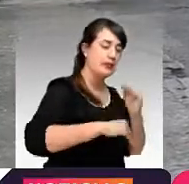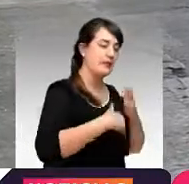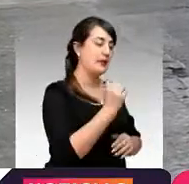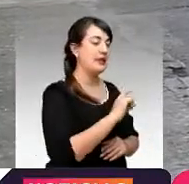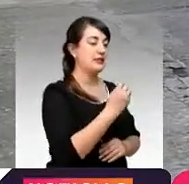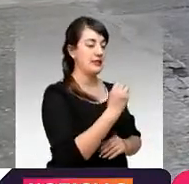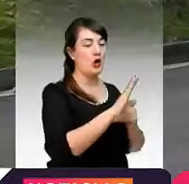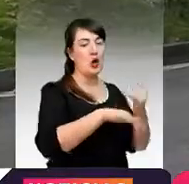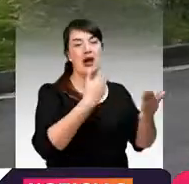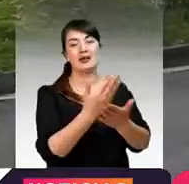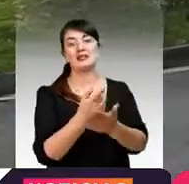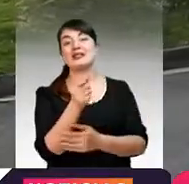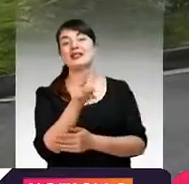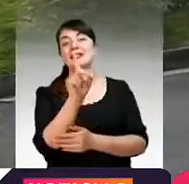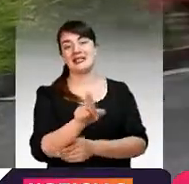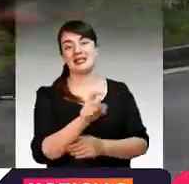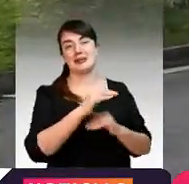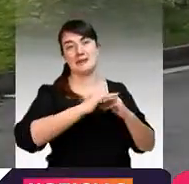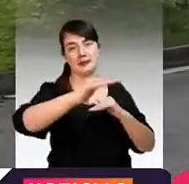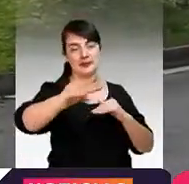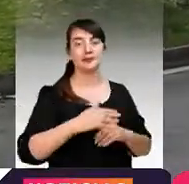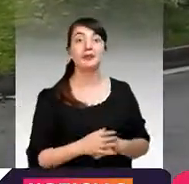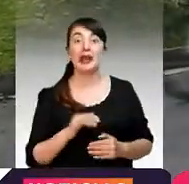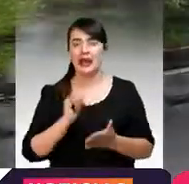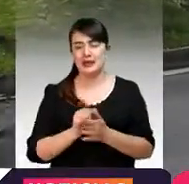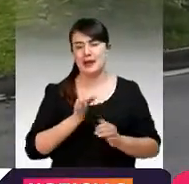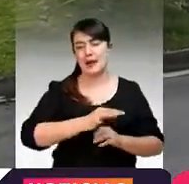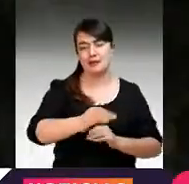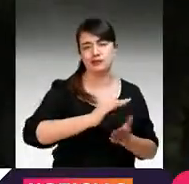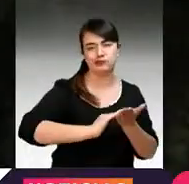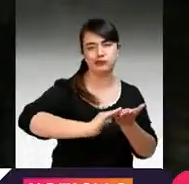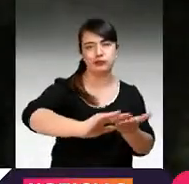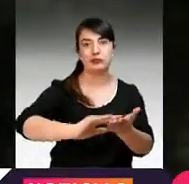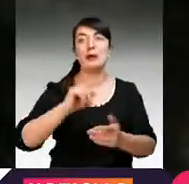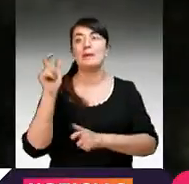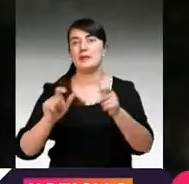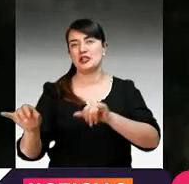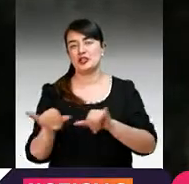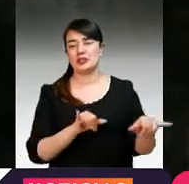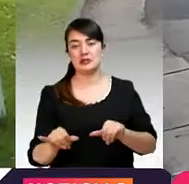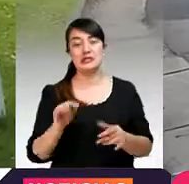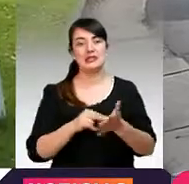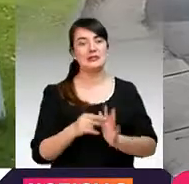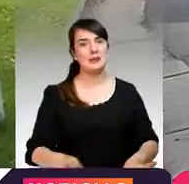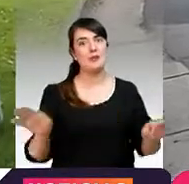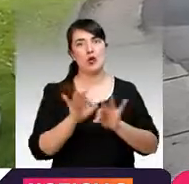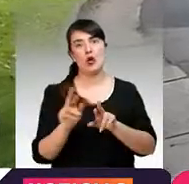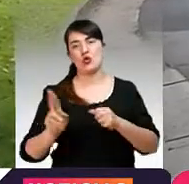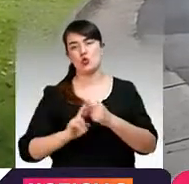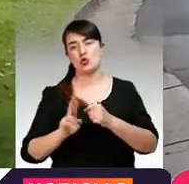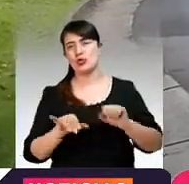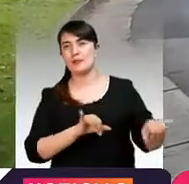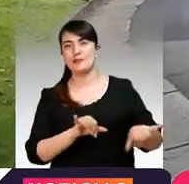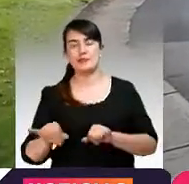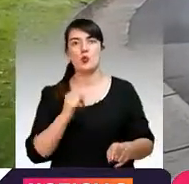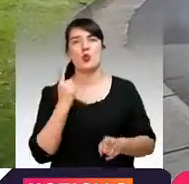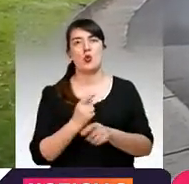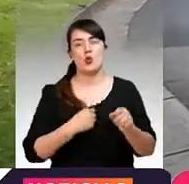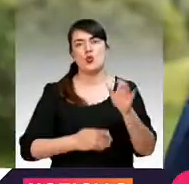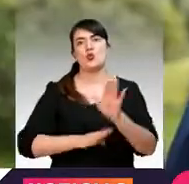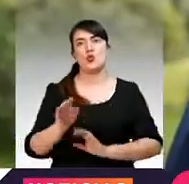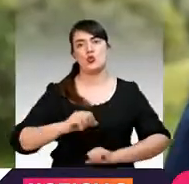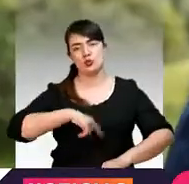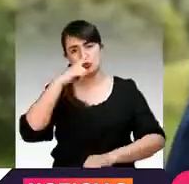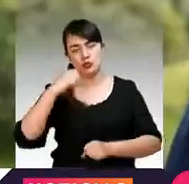hasta el kilómetro 16. El corredor vial es el comienzo de lo que los ciclistas denominan como una de las rutas más duras y exigentes para entrenar.